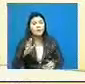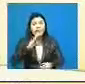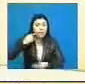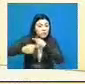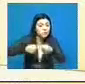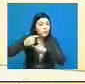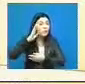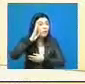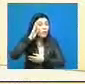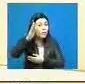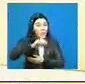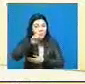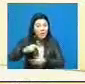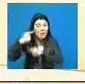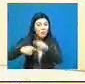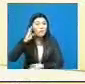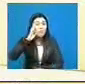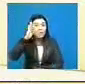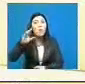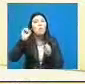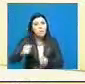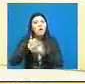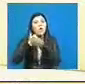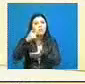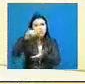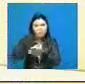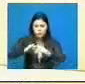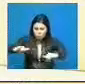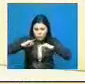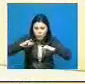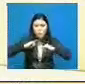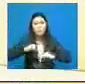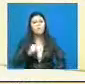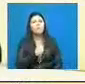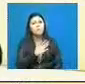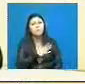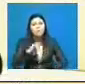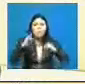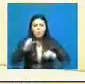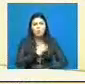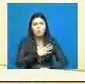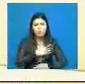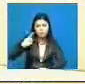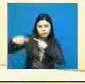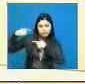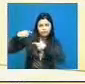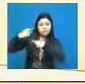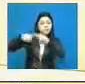generaciones futuras tener los mismos beneficios, las mismas oportunidades de las generaciones